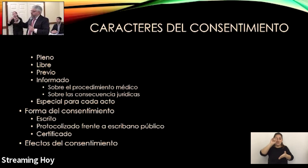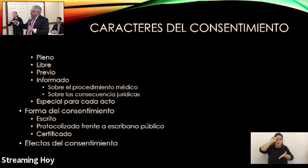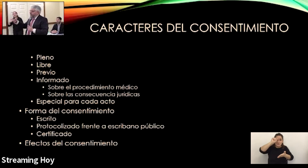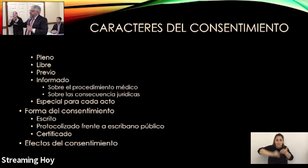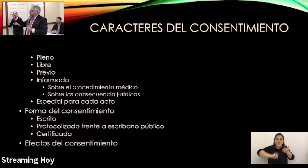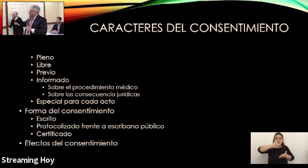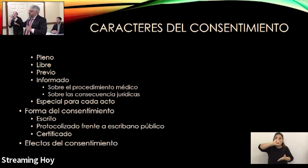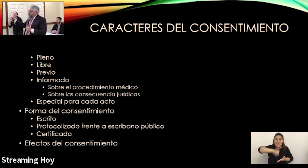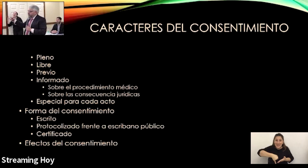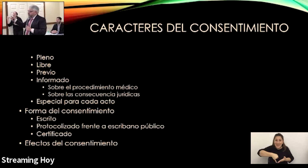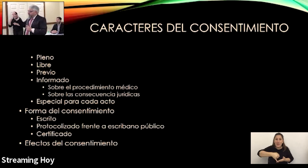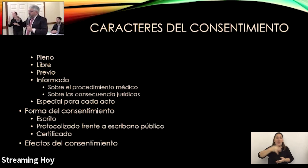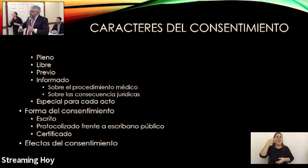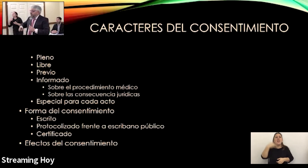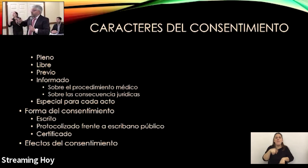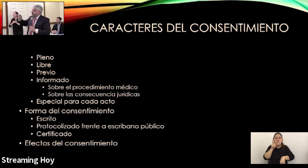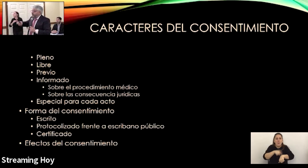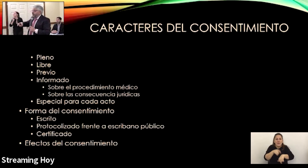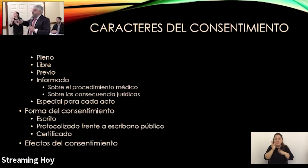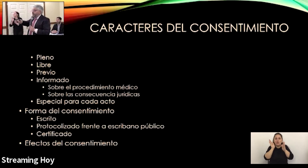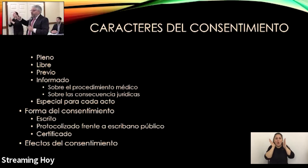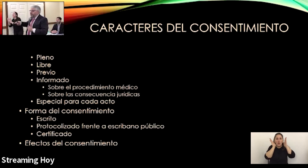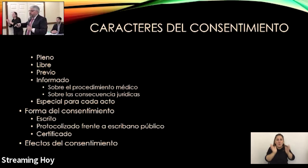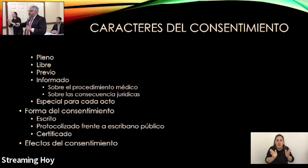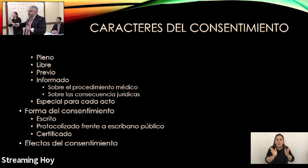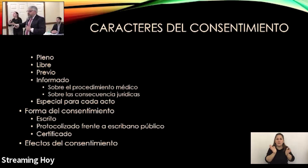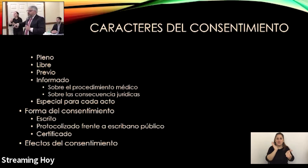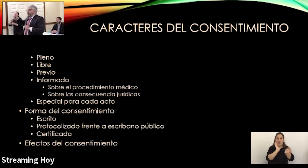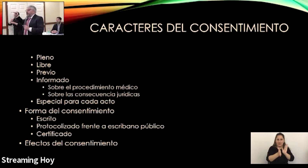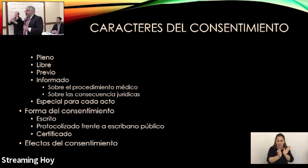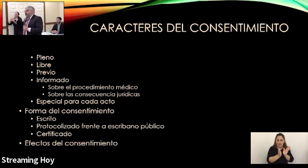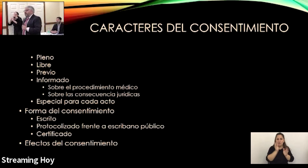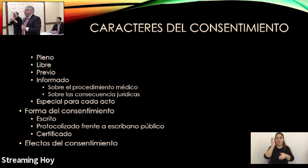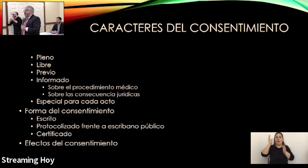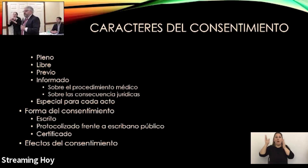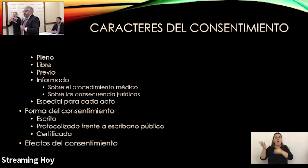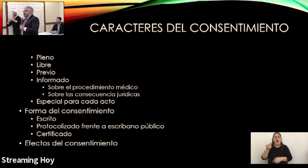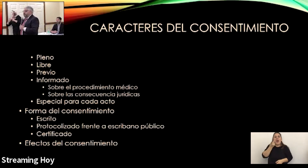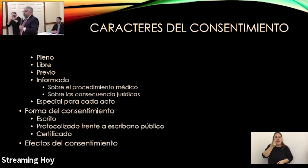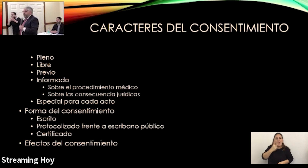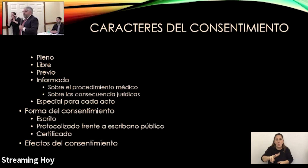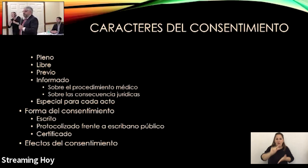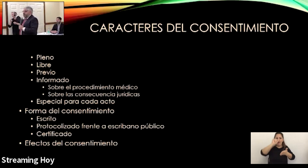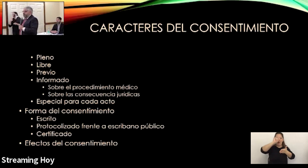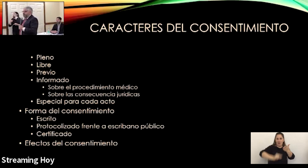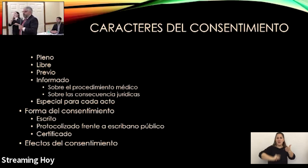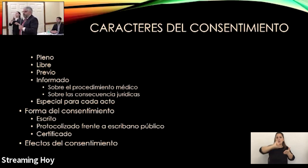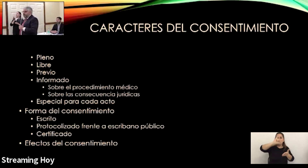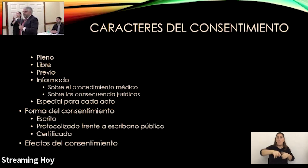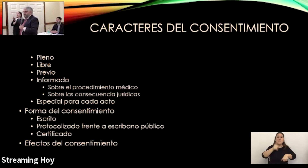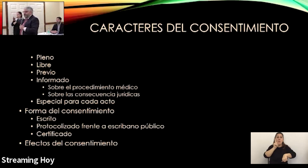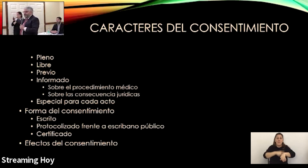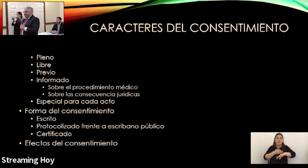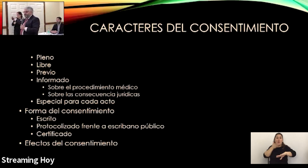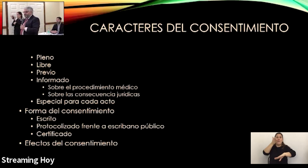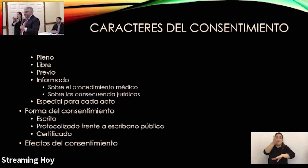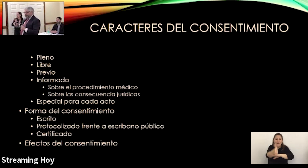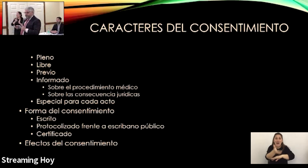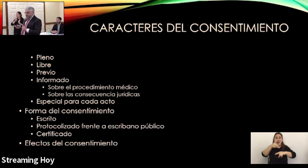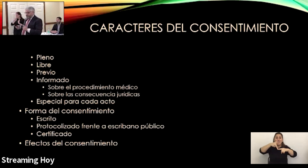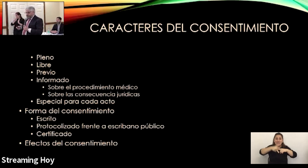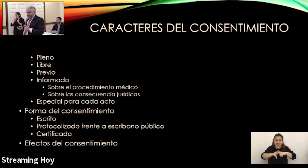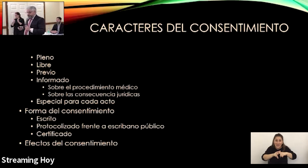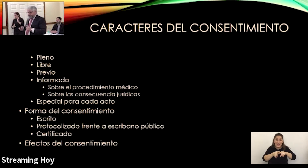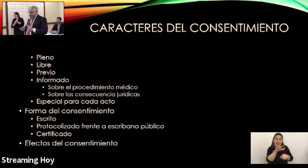ser especial para cada acto. Es decir, debe renovarse cada vez que se utilice el material